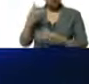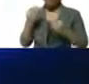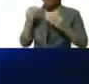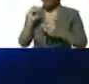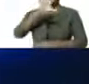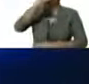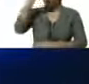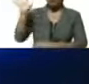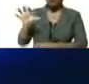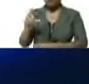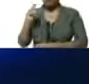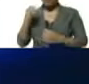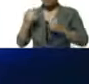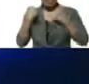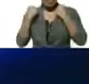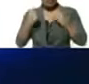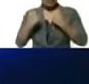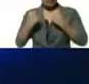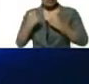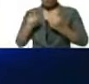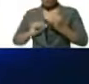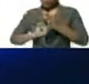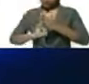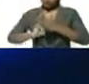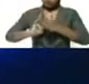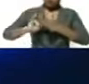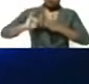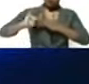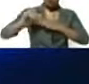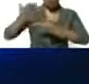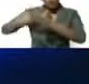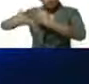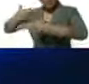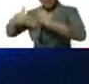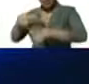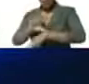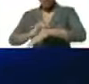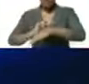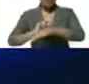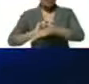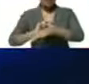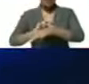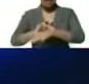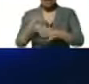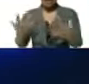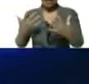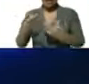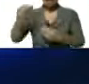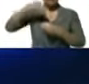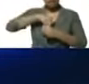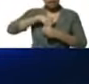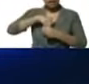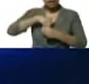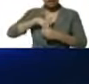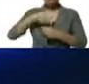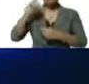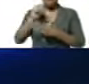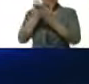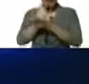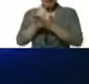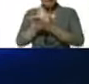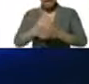países las crisis donde se han desbordado los servicios de medicina interna y de terapia